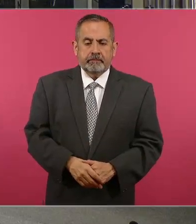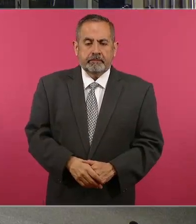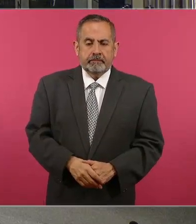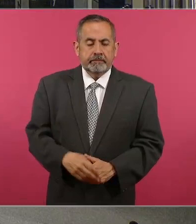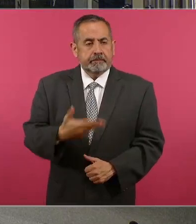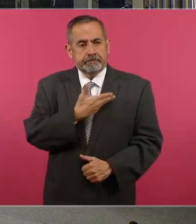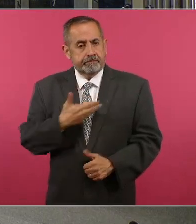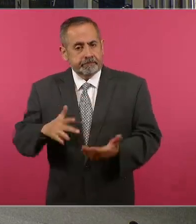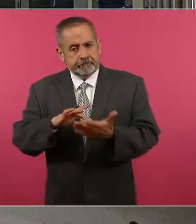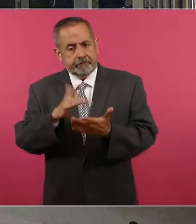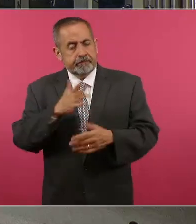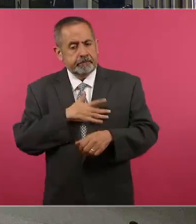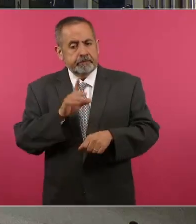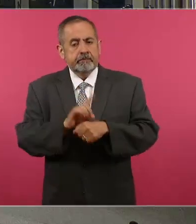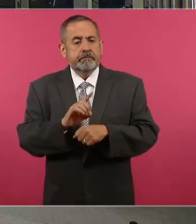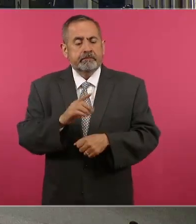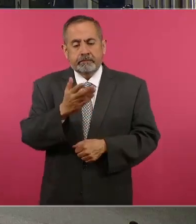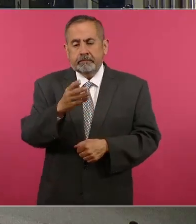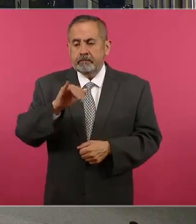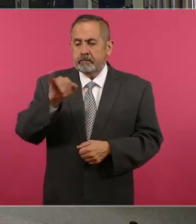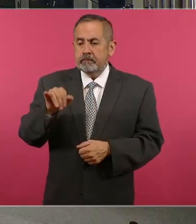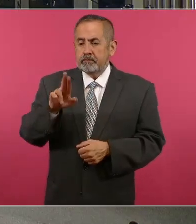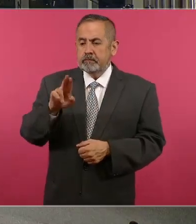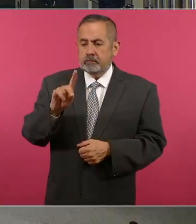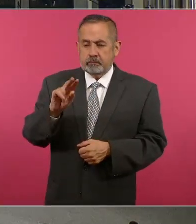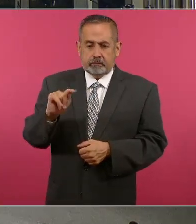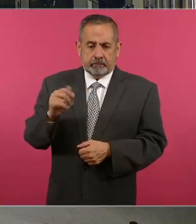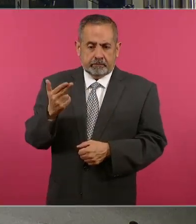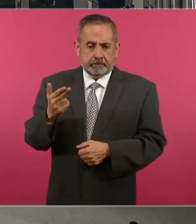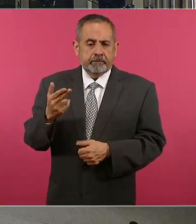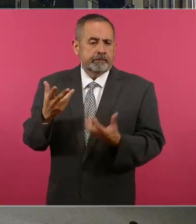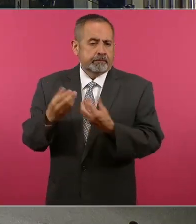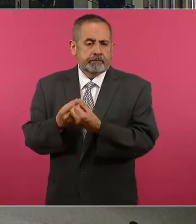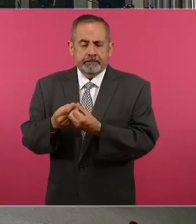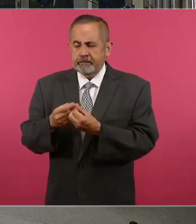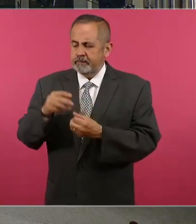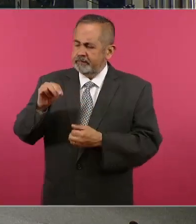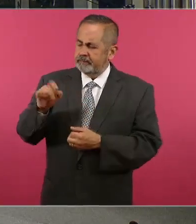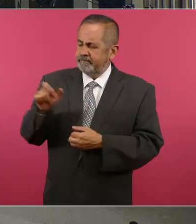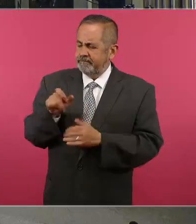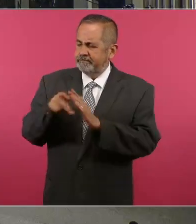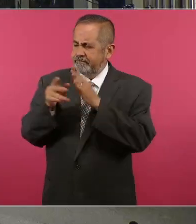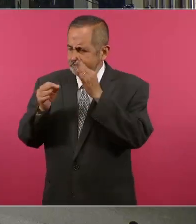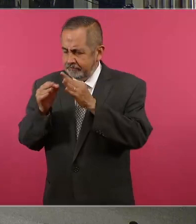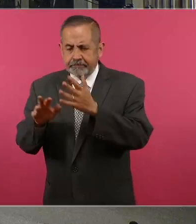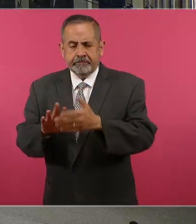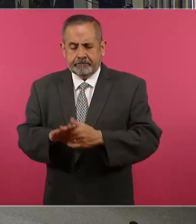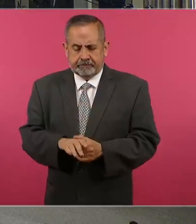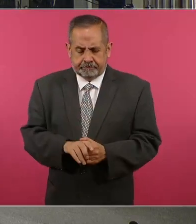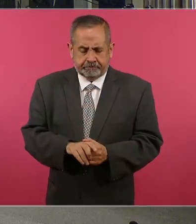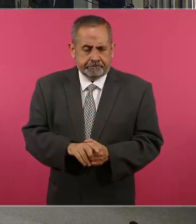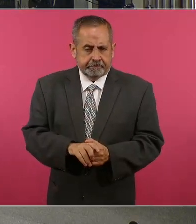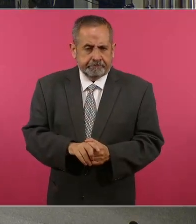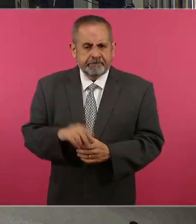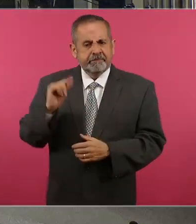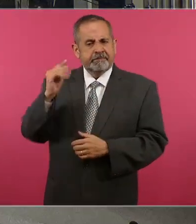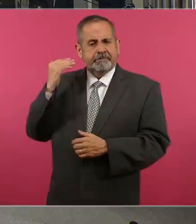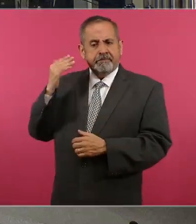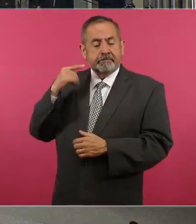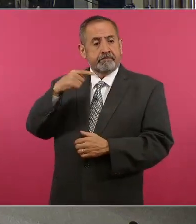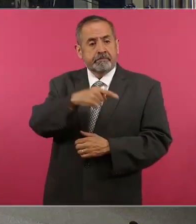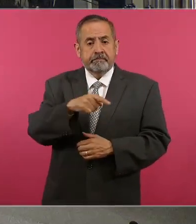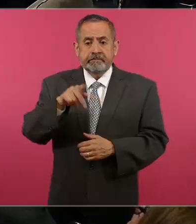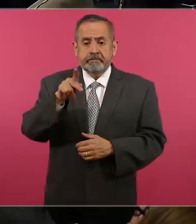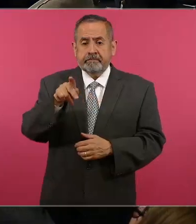Gracias, presidente. Buenos días. Judith Sánchez Reyes, de Perspectivas MX. Hace unas horas, Carla Quintana presentó su renuncia